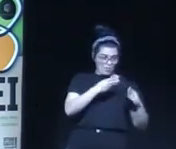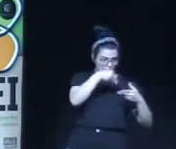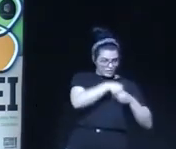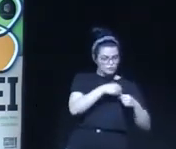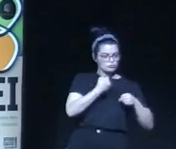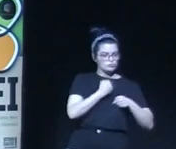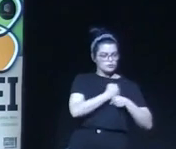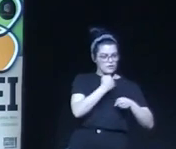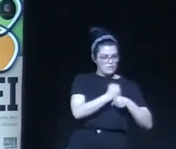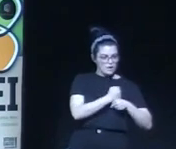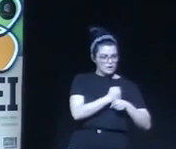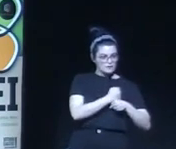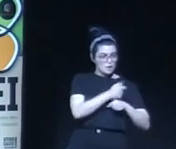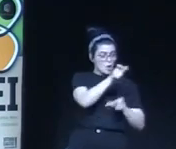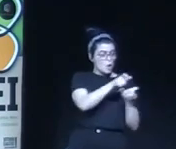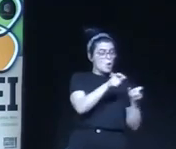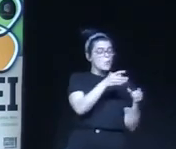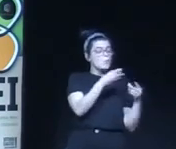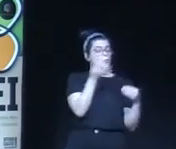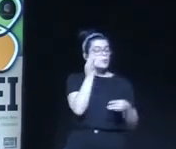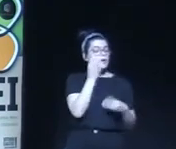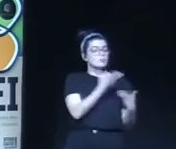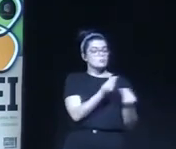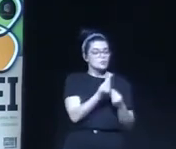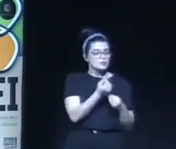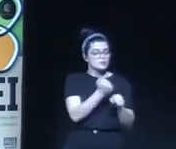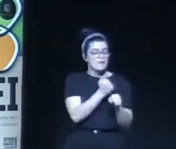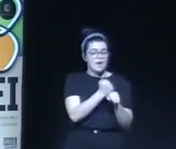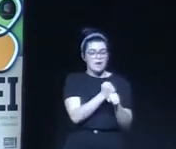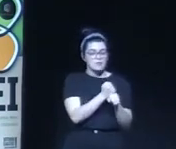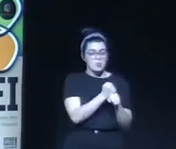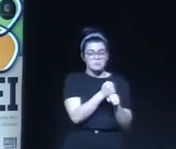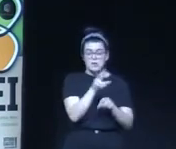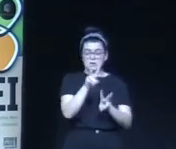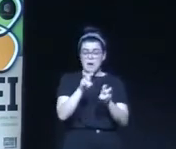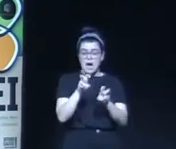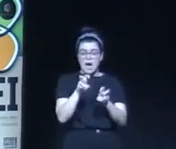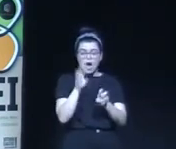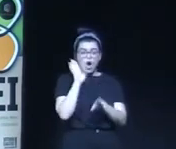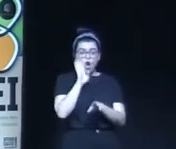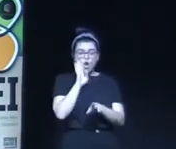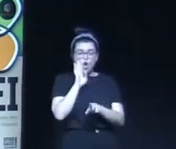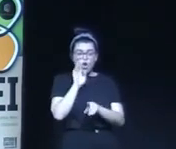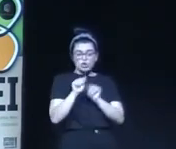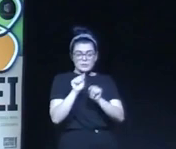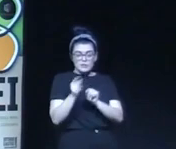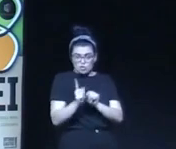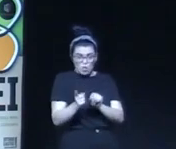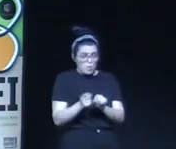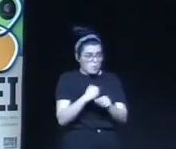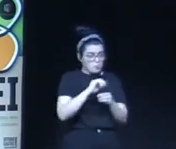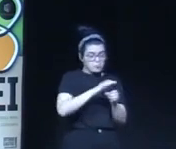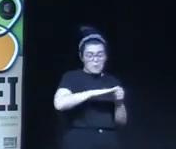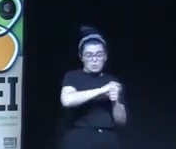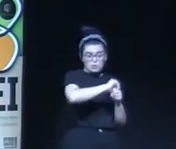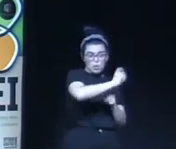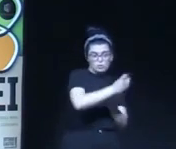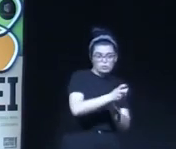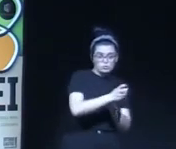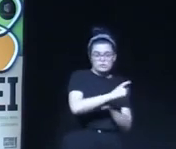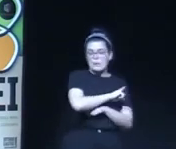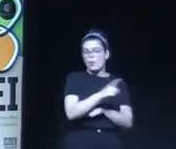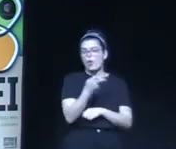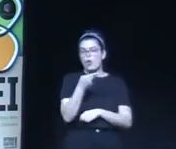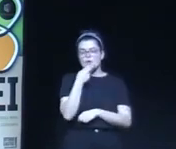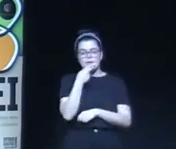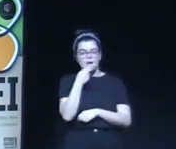trabajan en empleos que no tienen una relación directa con contaminantes y el nivel de otros factores como el tabaquismo,